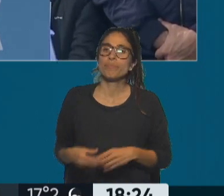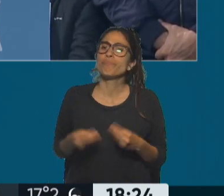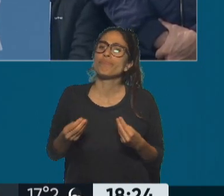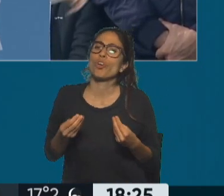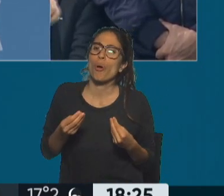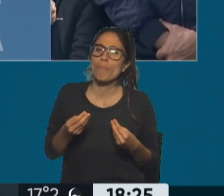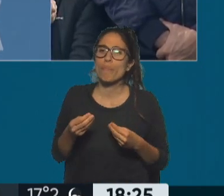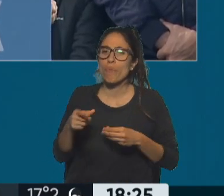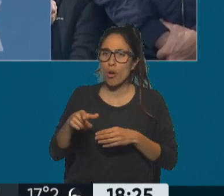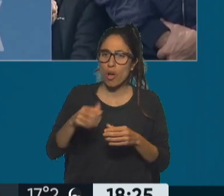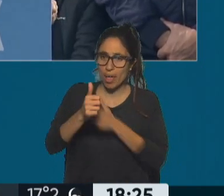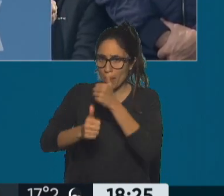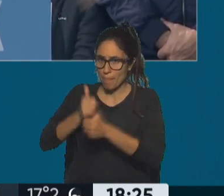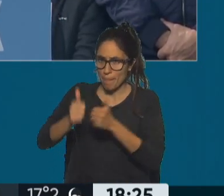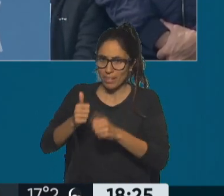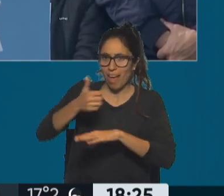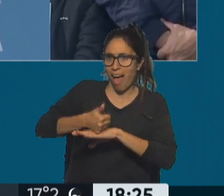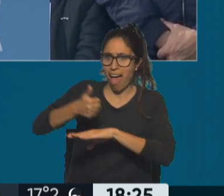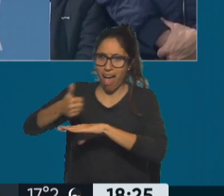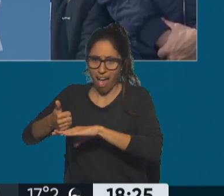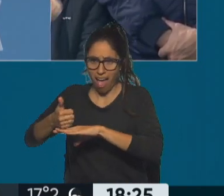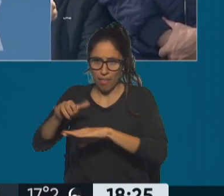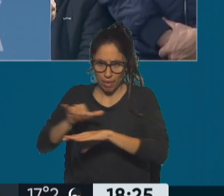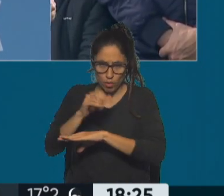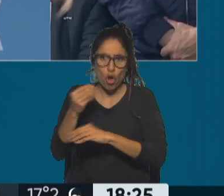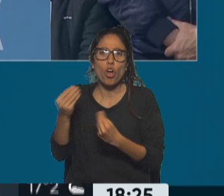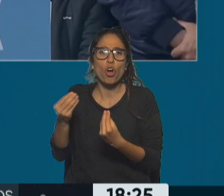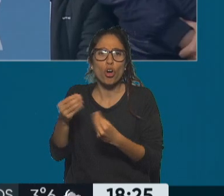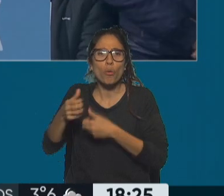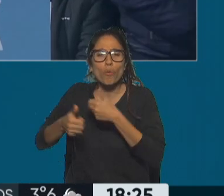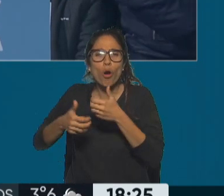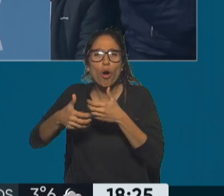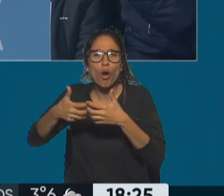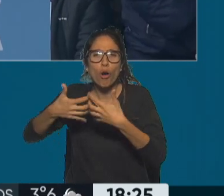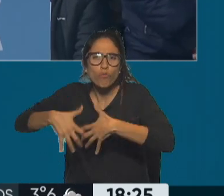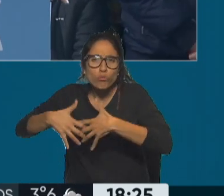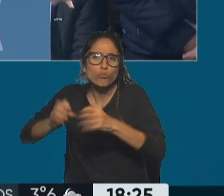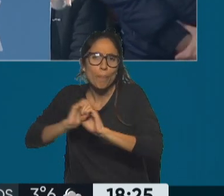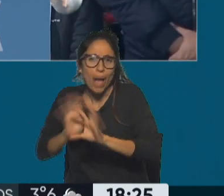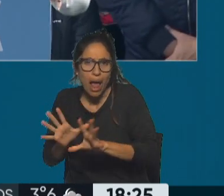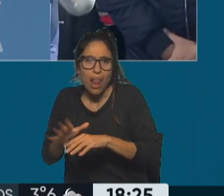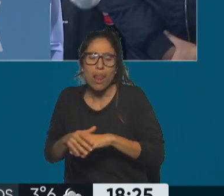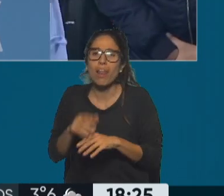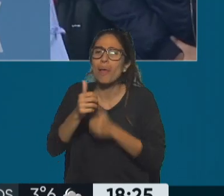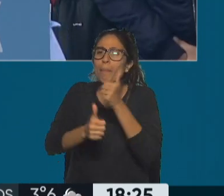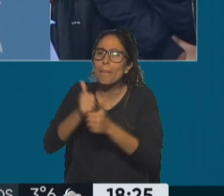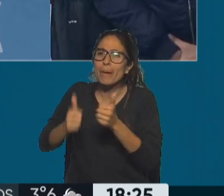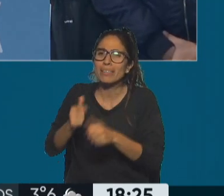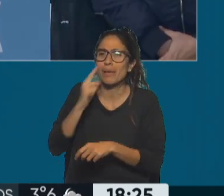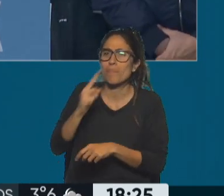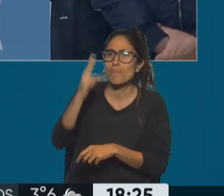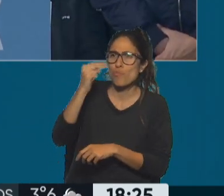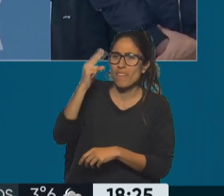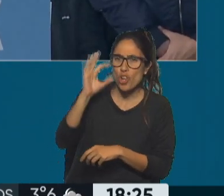líneas argentinas? Pésimamente mal. ¿Cómo funcionaban las empresas que compró el Estado en los 90? Pésimamente